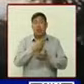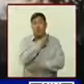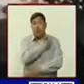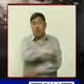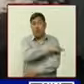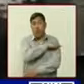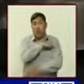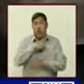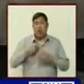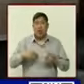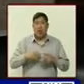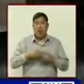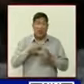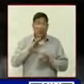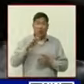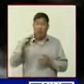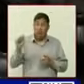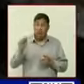sus quemaduras.